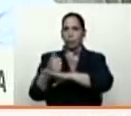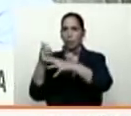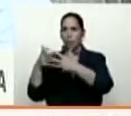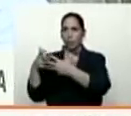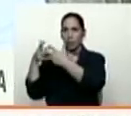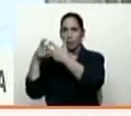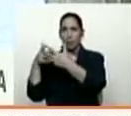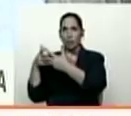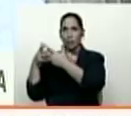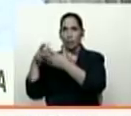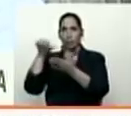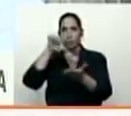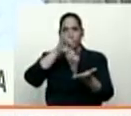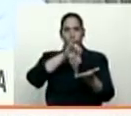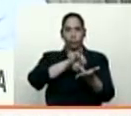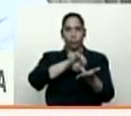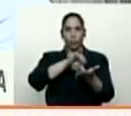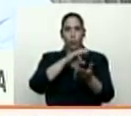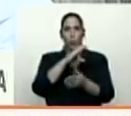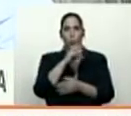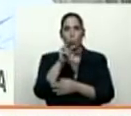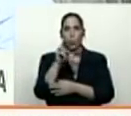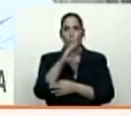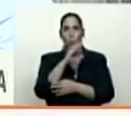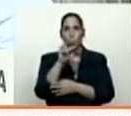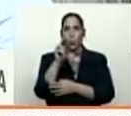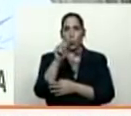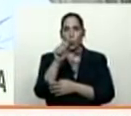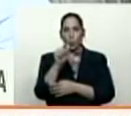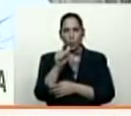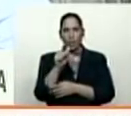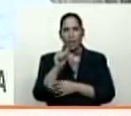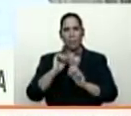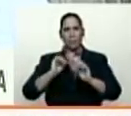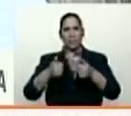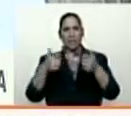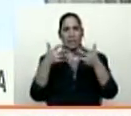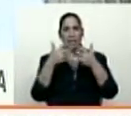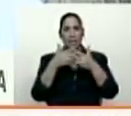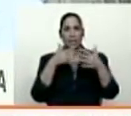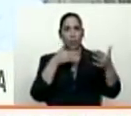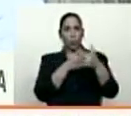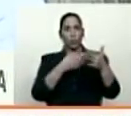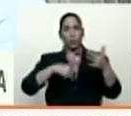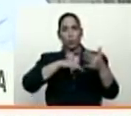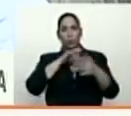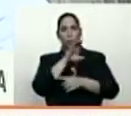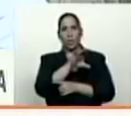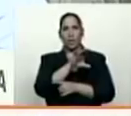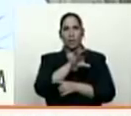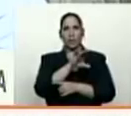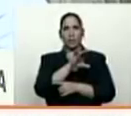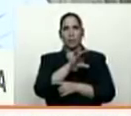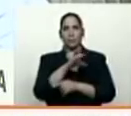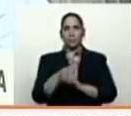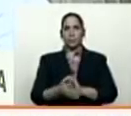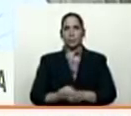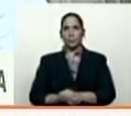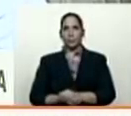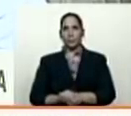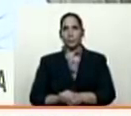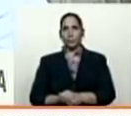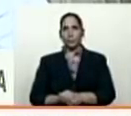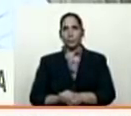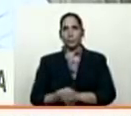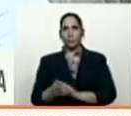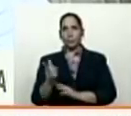ubicaron en Cúcuta para iniciar una guerra contra nuestro país y así complacer el amo. No